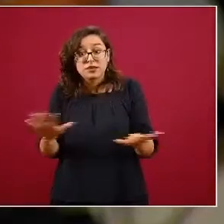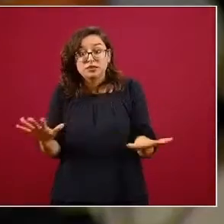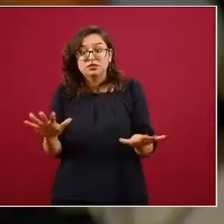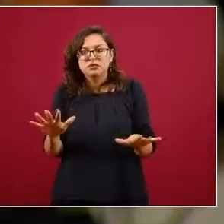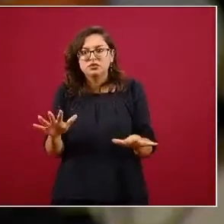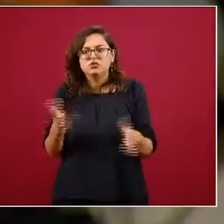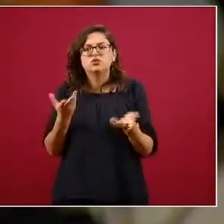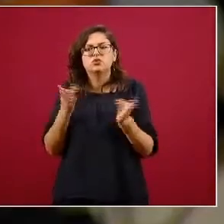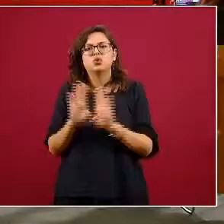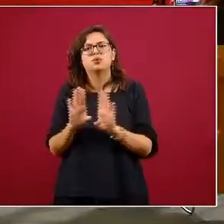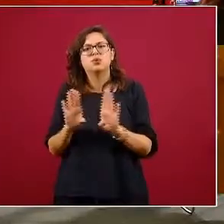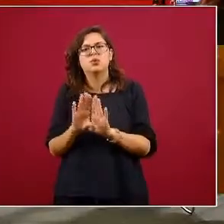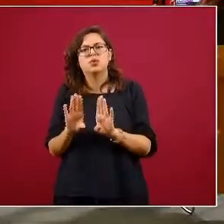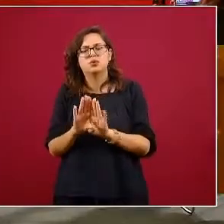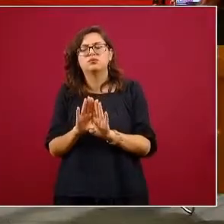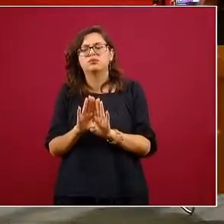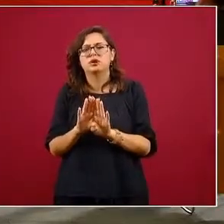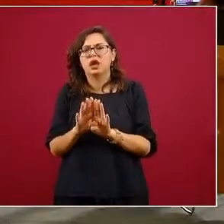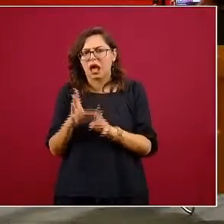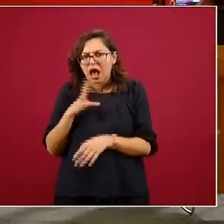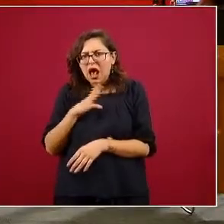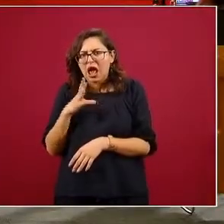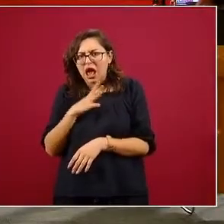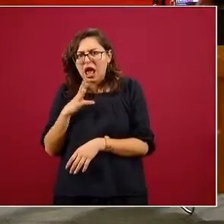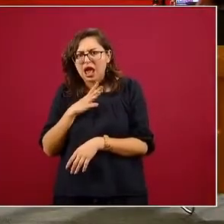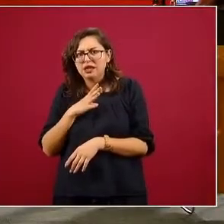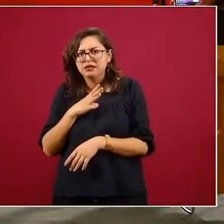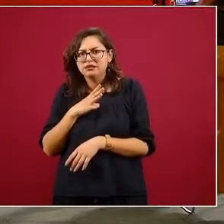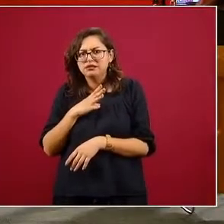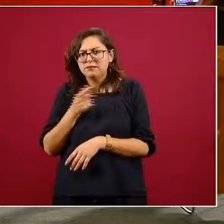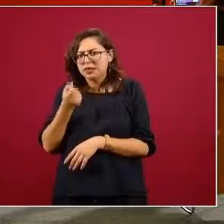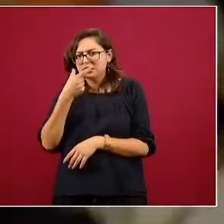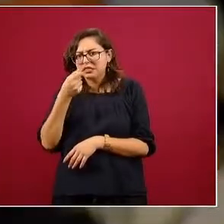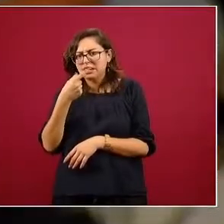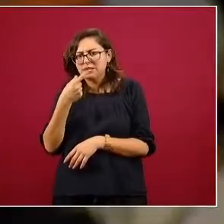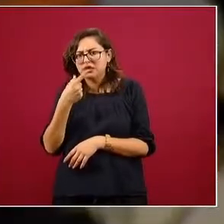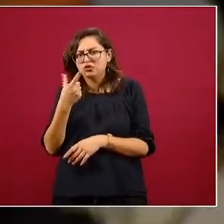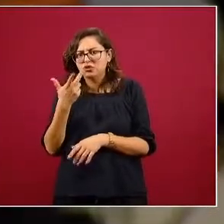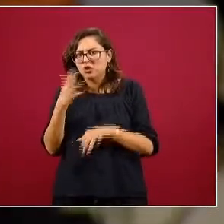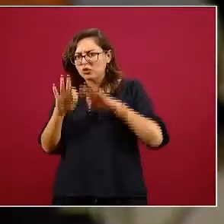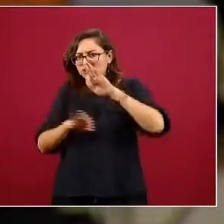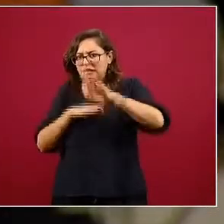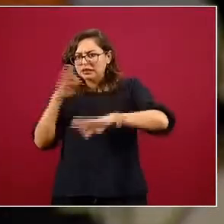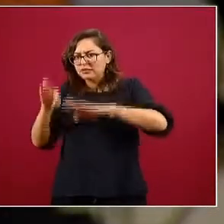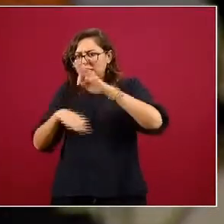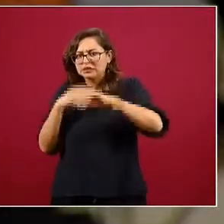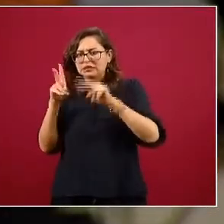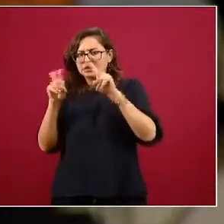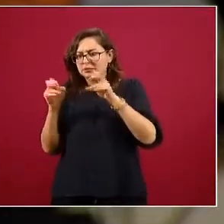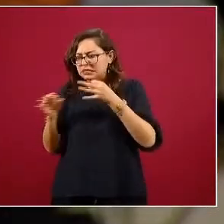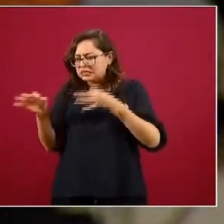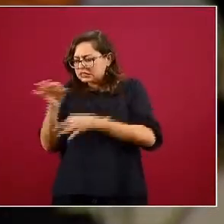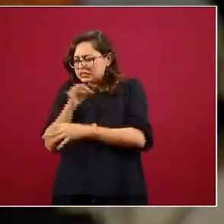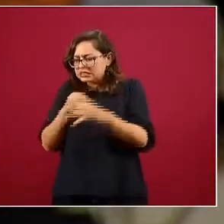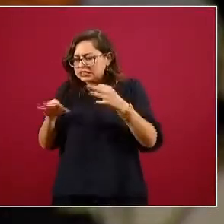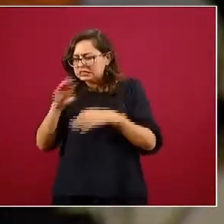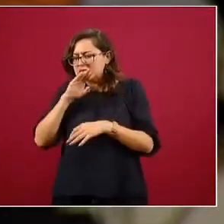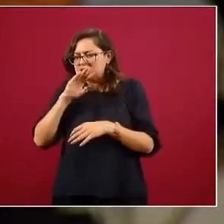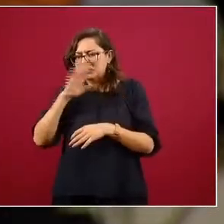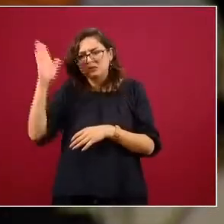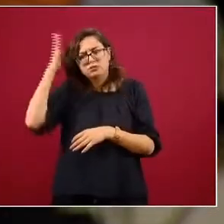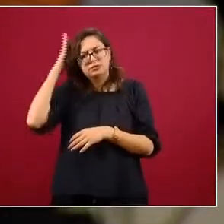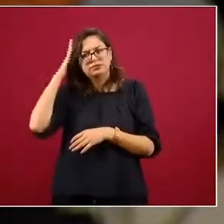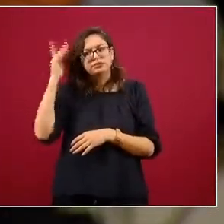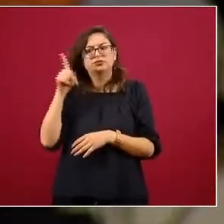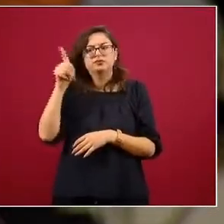algún estudio sobre tratamientos con células madres, porque ha generado un poco de inquietud en Hidalgo.